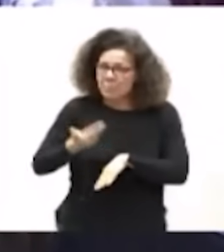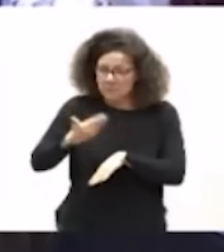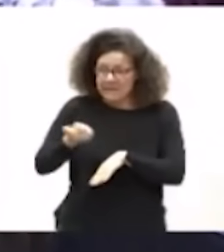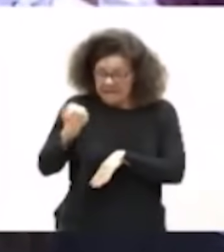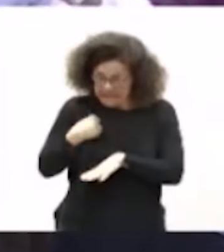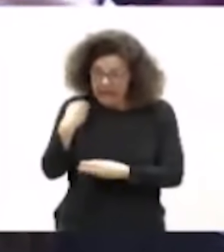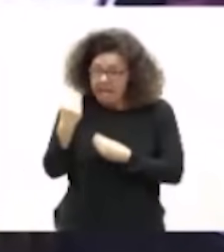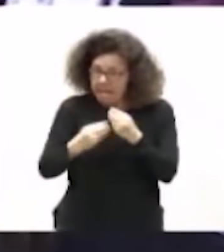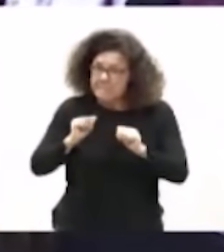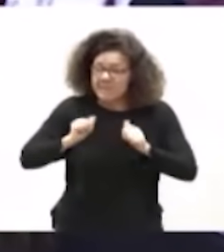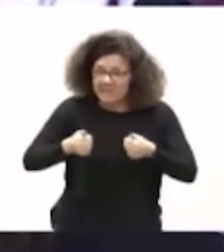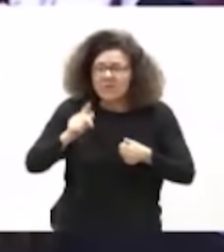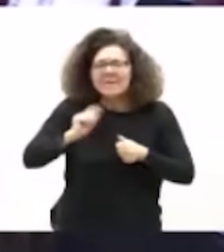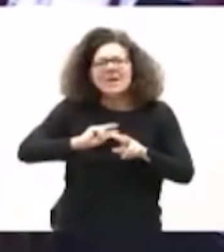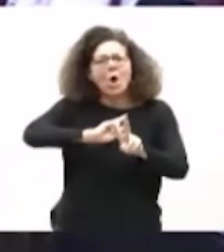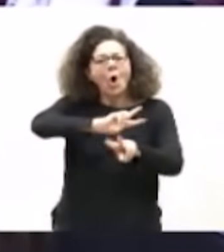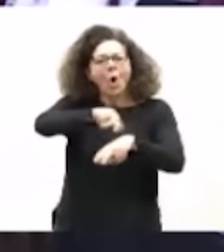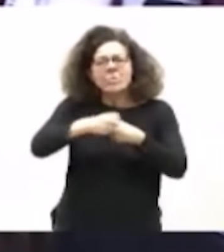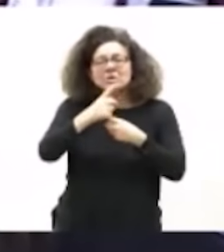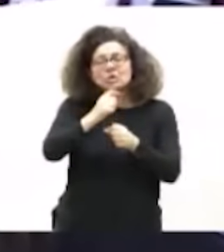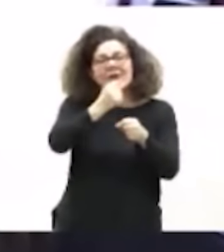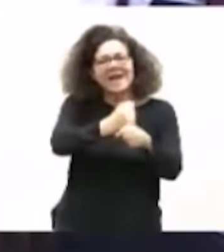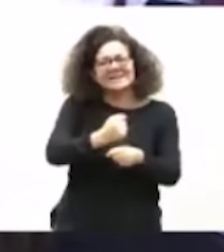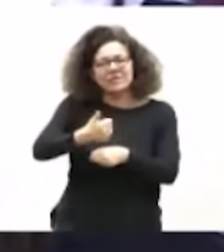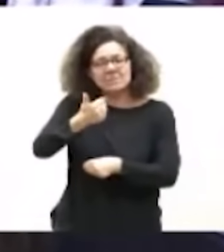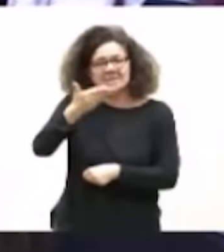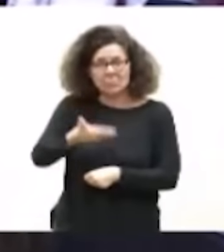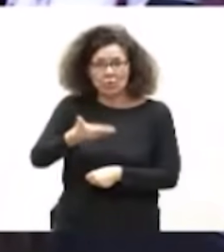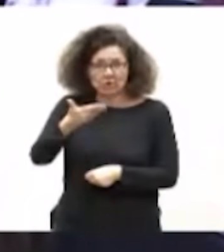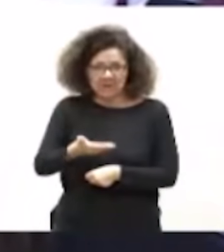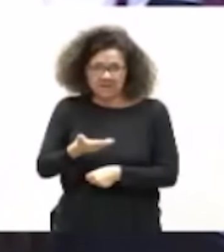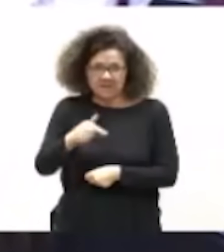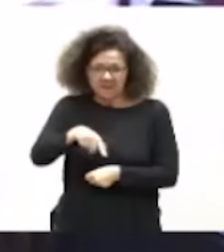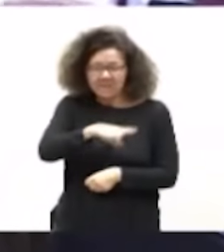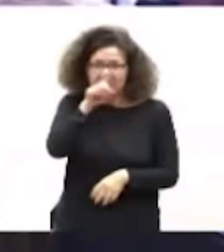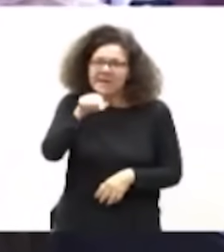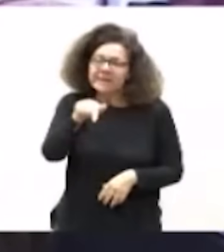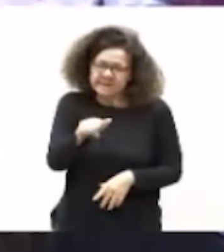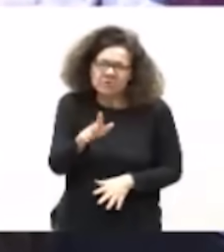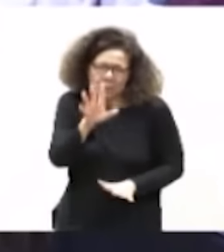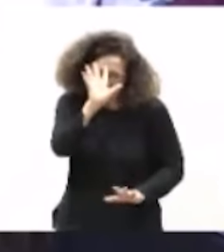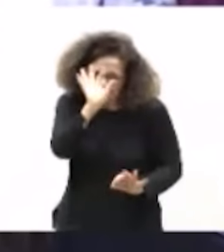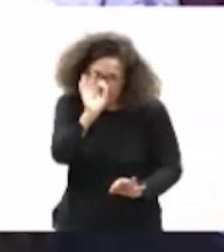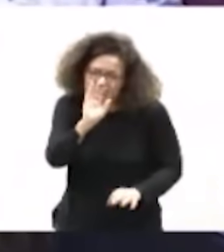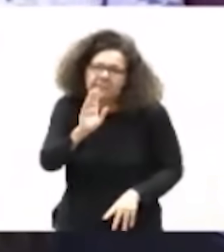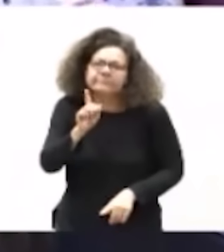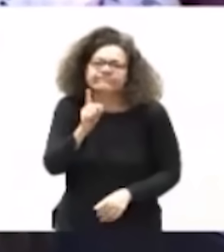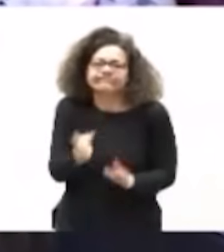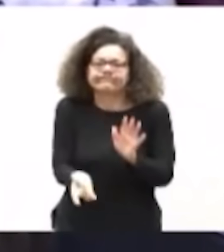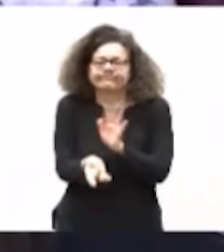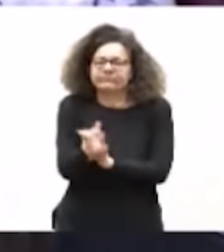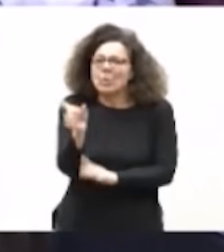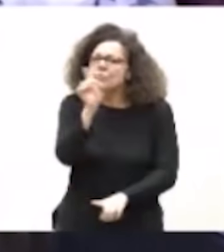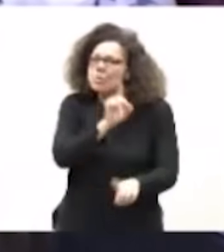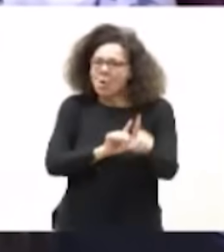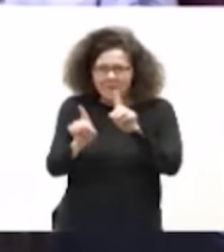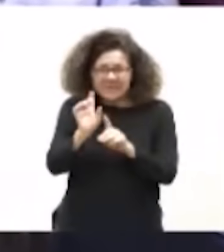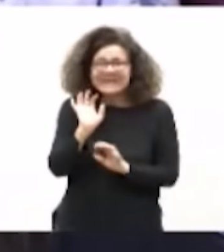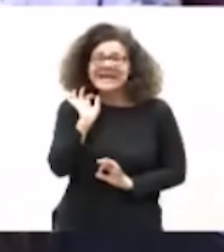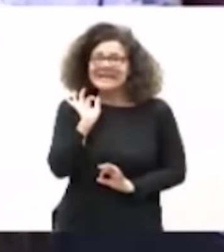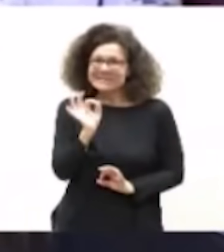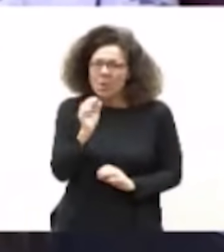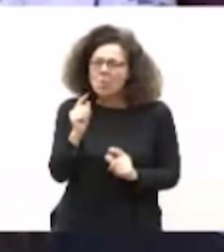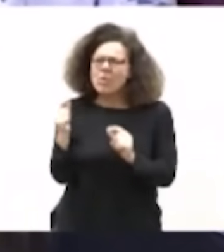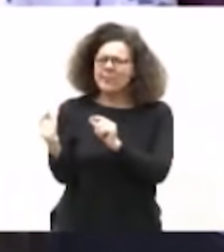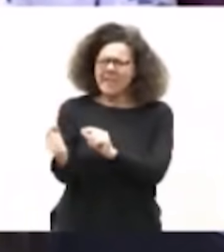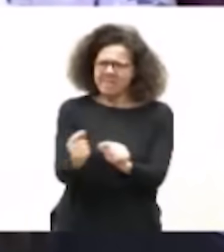y también con obras en las dos estaciones más importantes de Madrid. Y eso, indudablemente, causa problemas que seguramente tendremos ocasión de